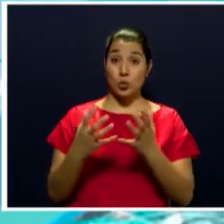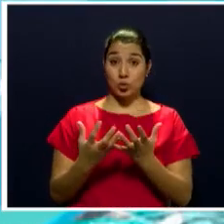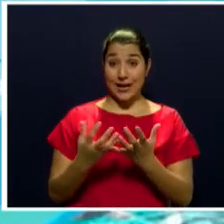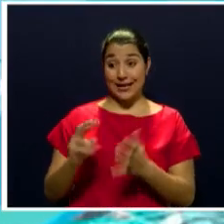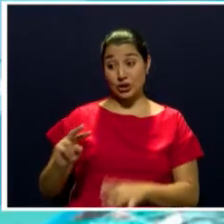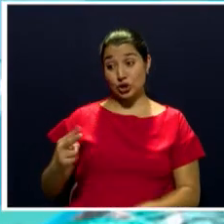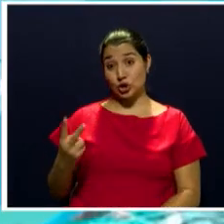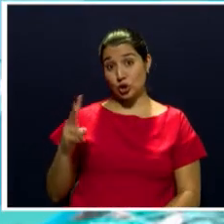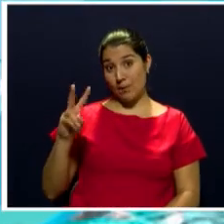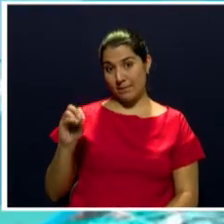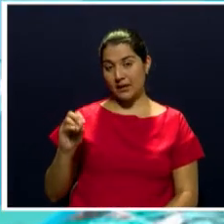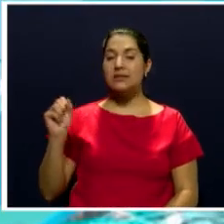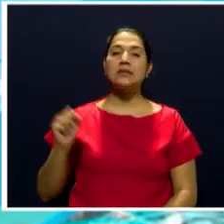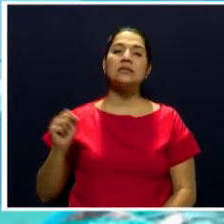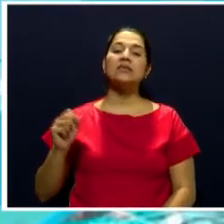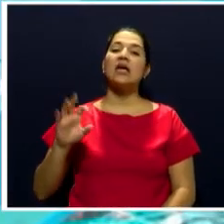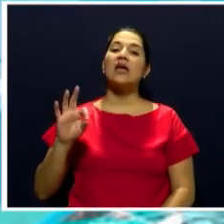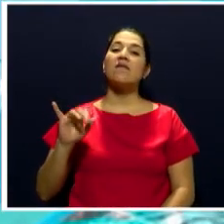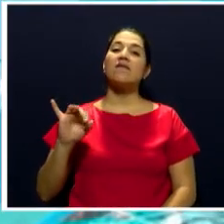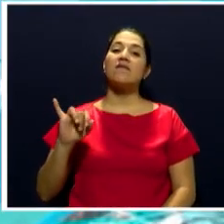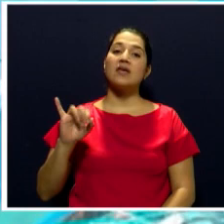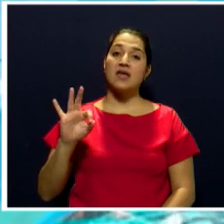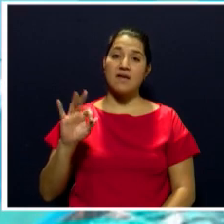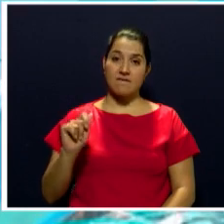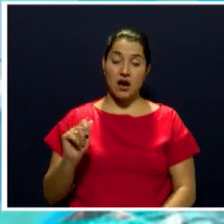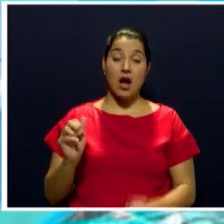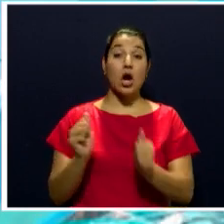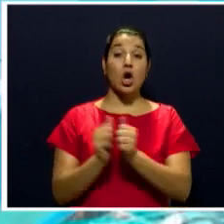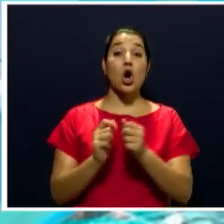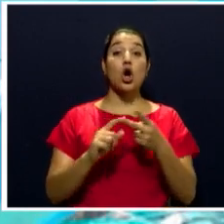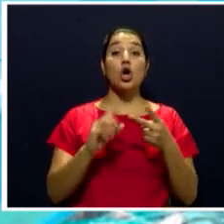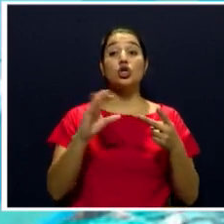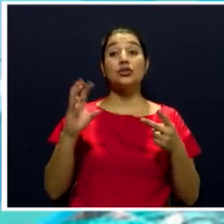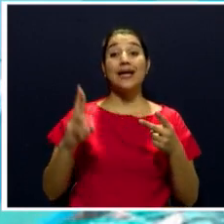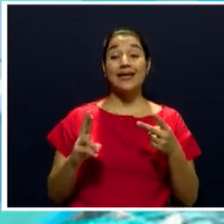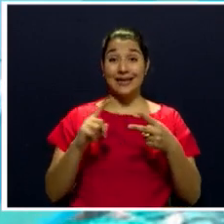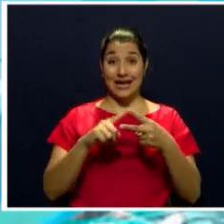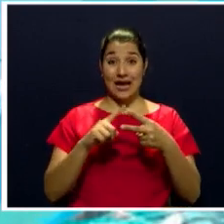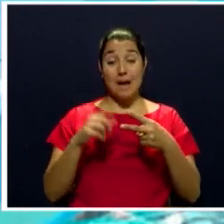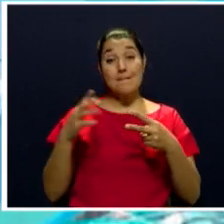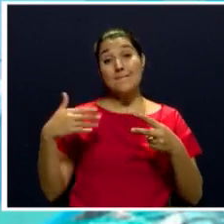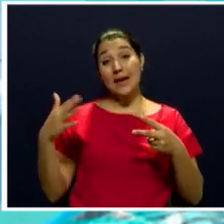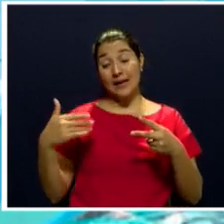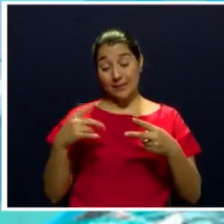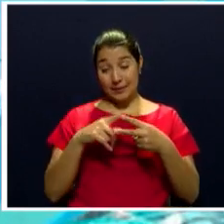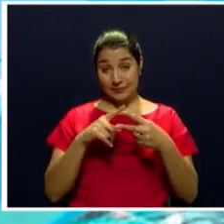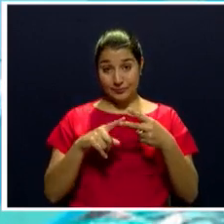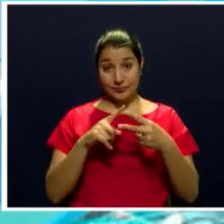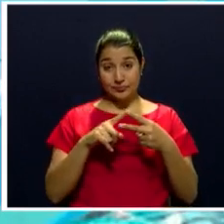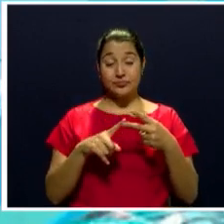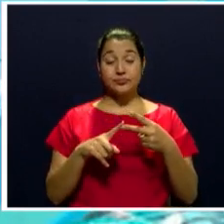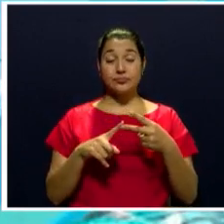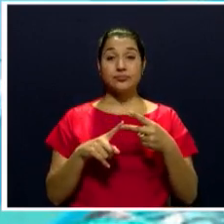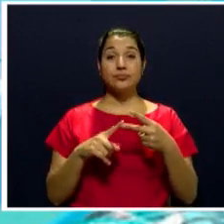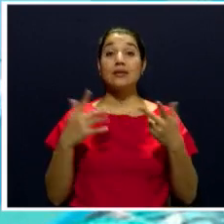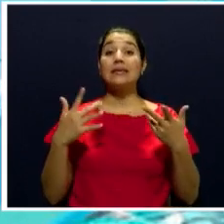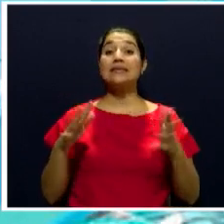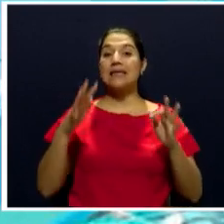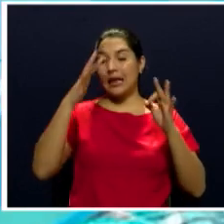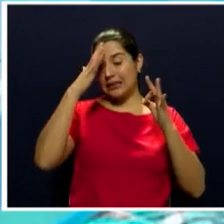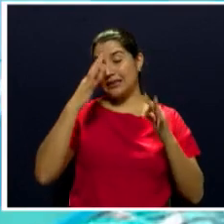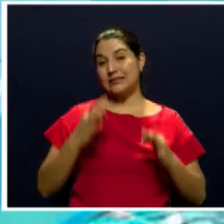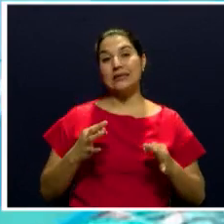la FIFA junto con Costa Rica y Panamá con sus comités de organización locales han